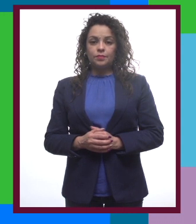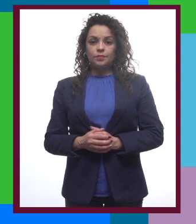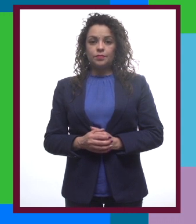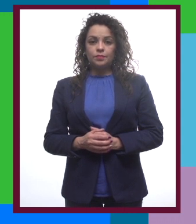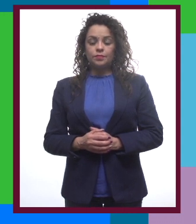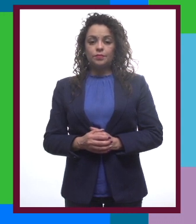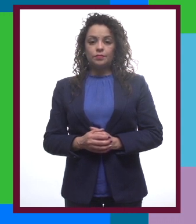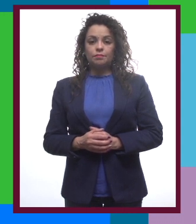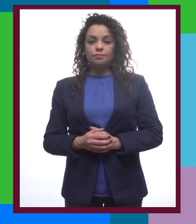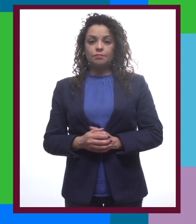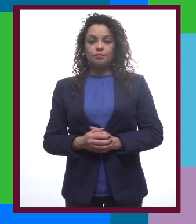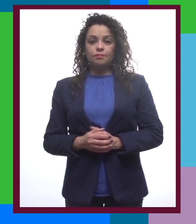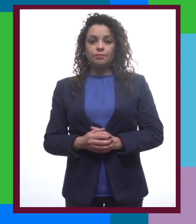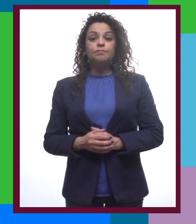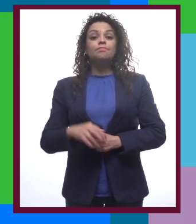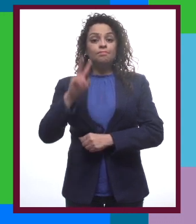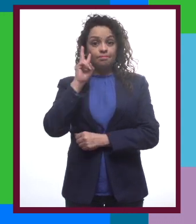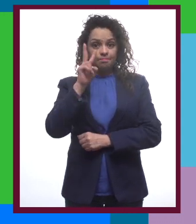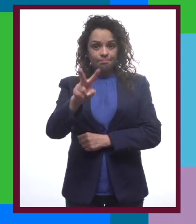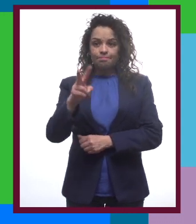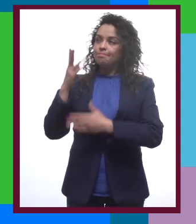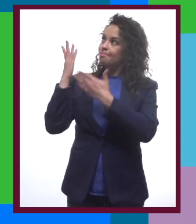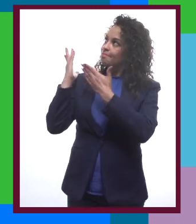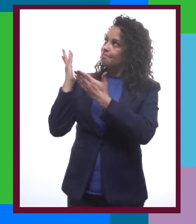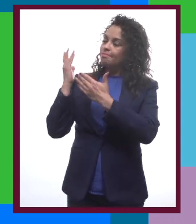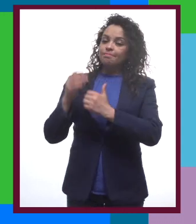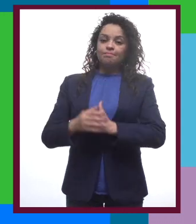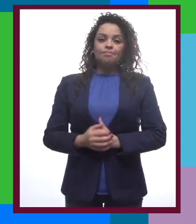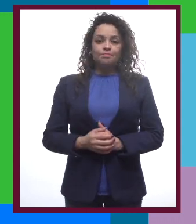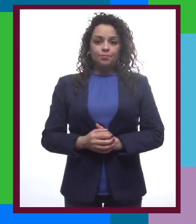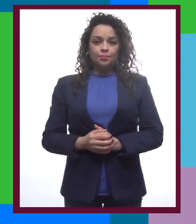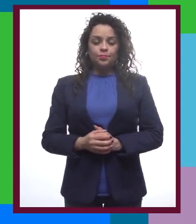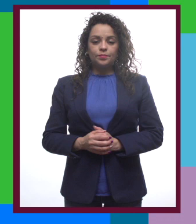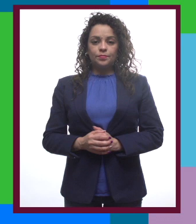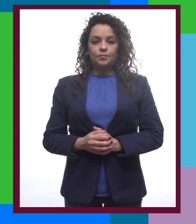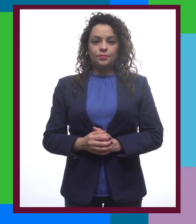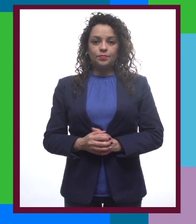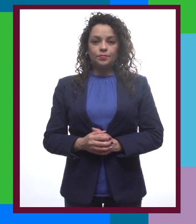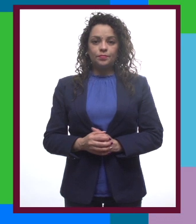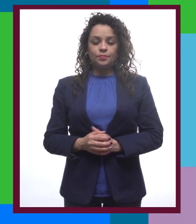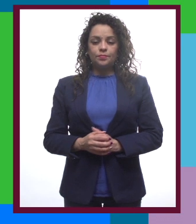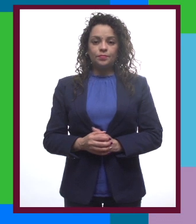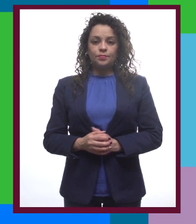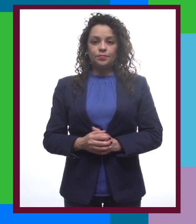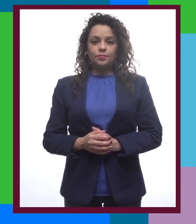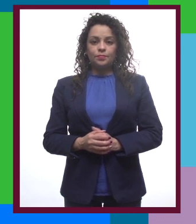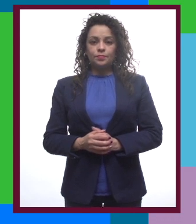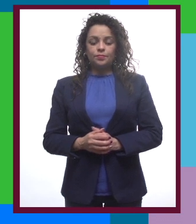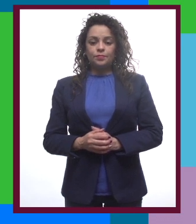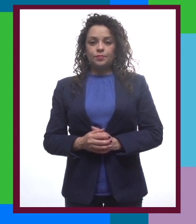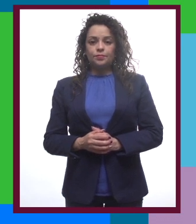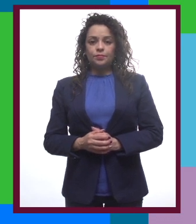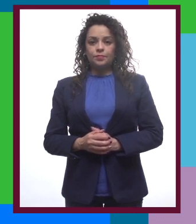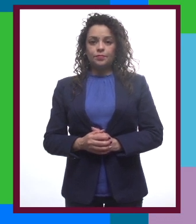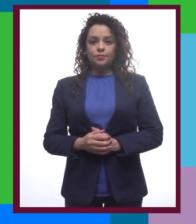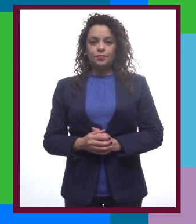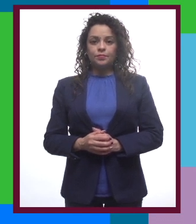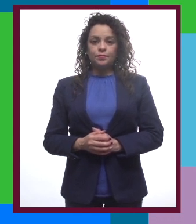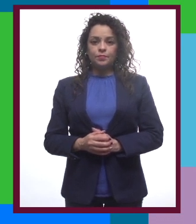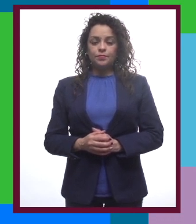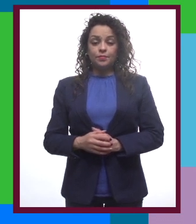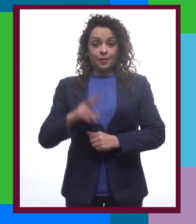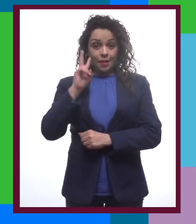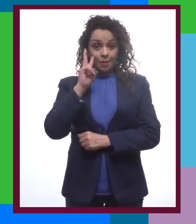comprobaron o la NASA descubrió. 3. Sé escéptico. sobre todo si es información que parece